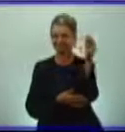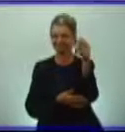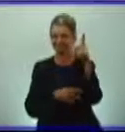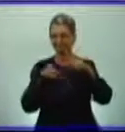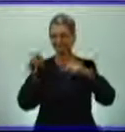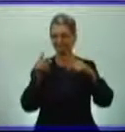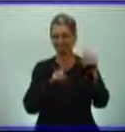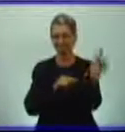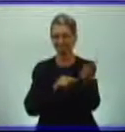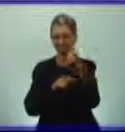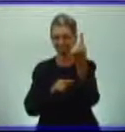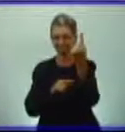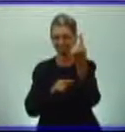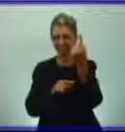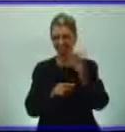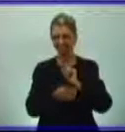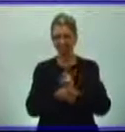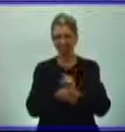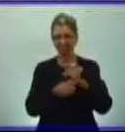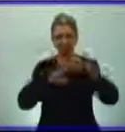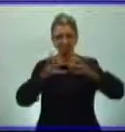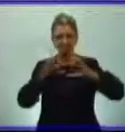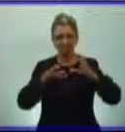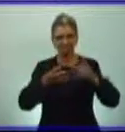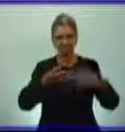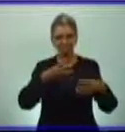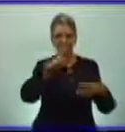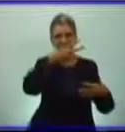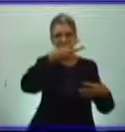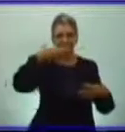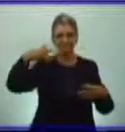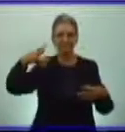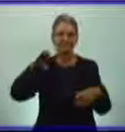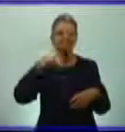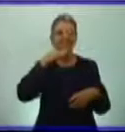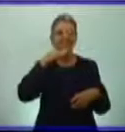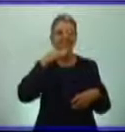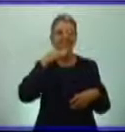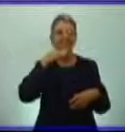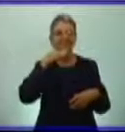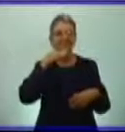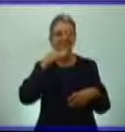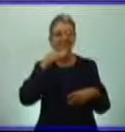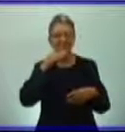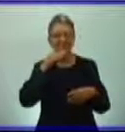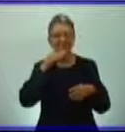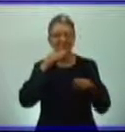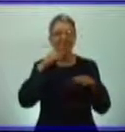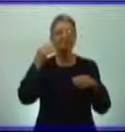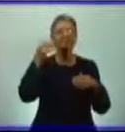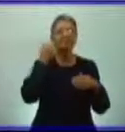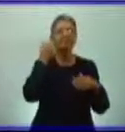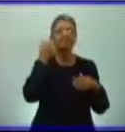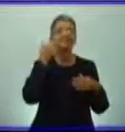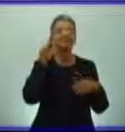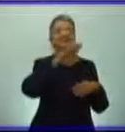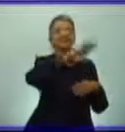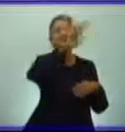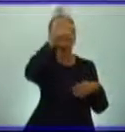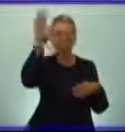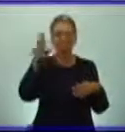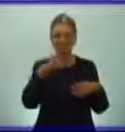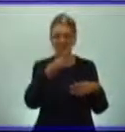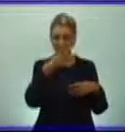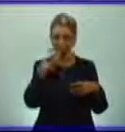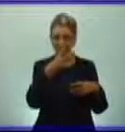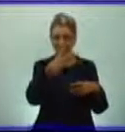solitaria está formada por tres franjas azules que representan el color del cielo, dos